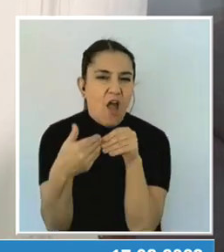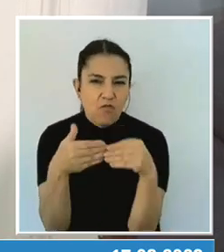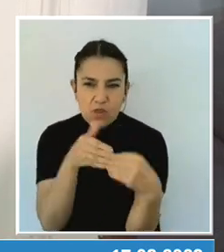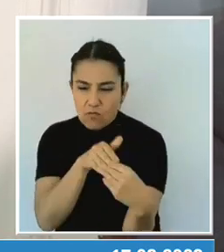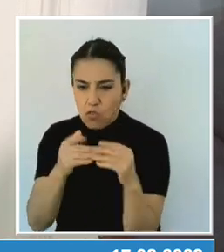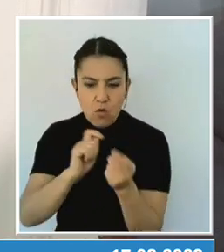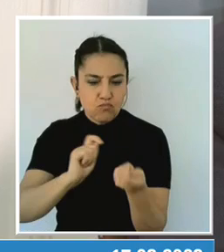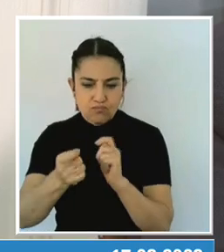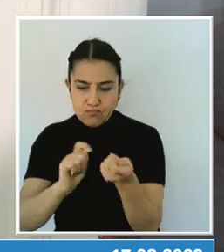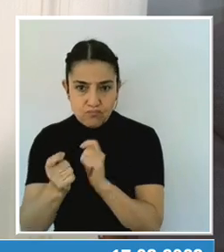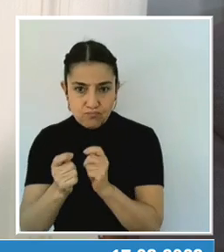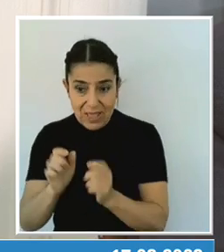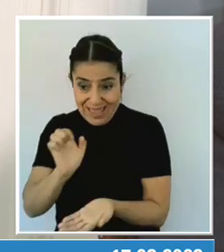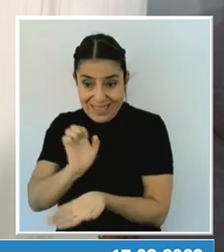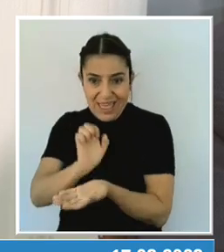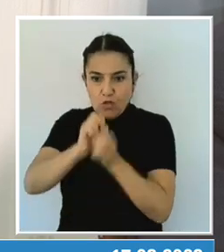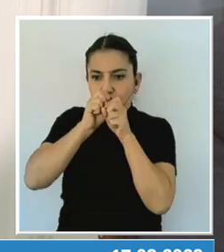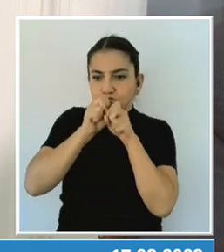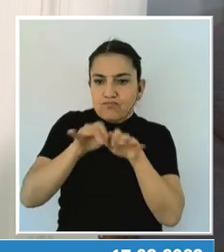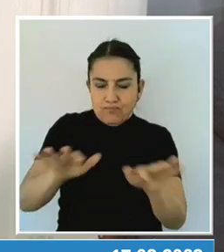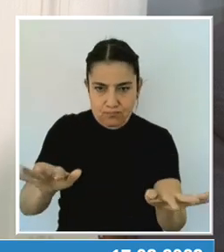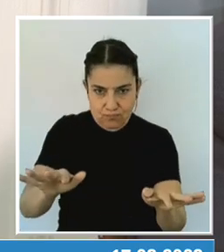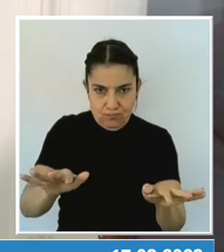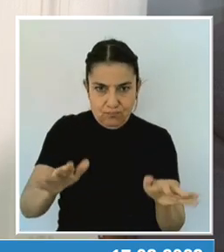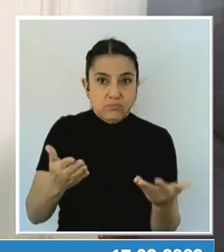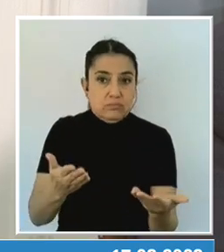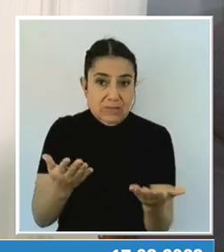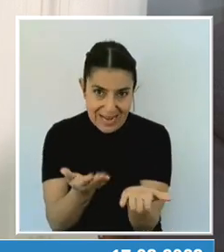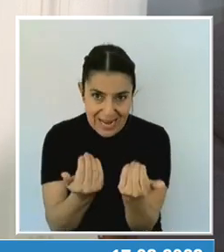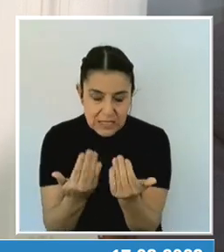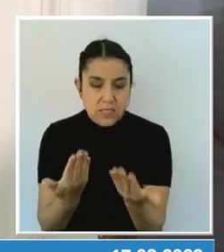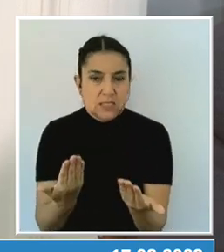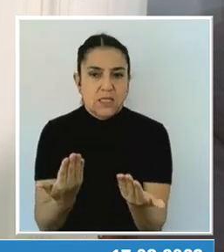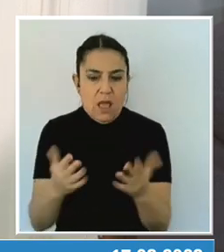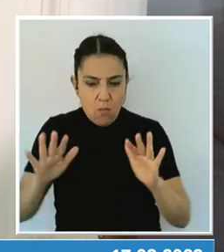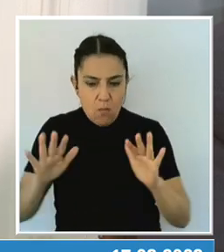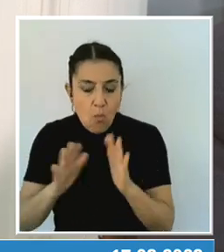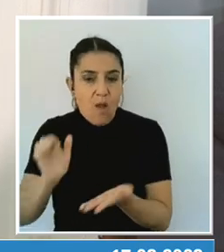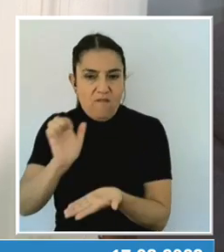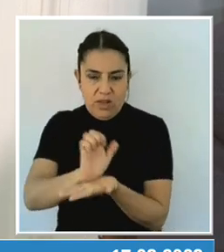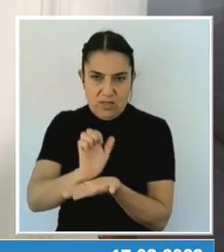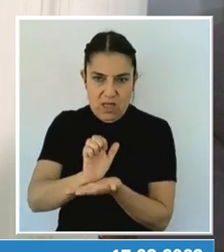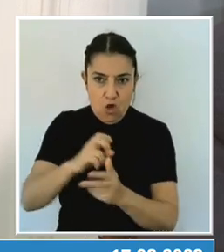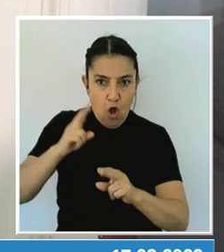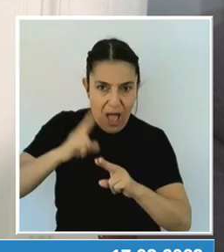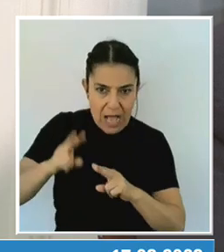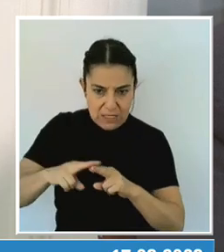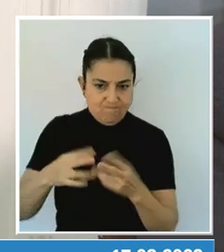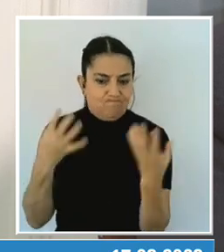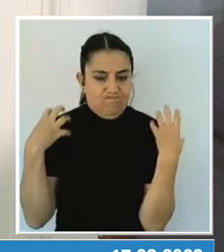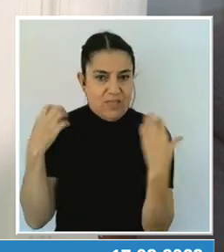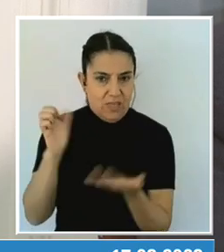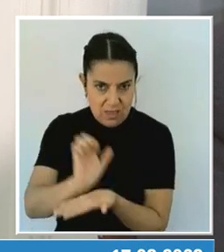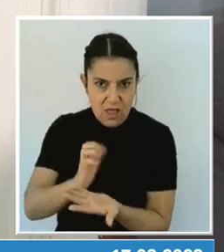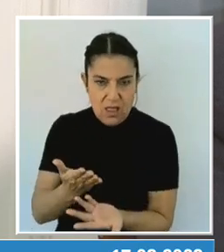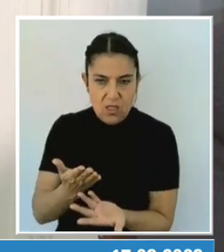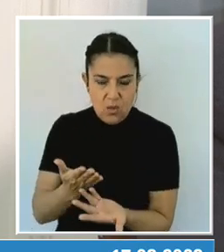Estado, interviene el Estado, promueve el Estado, actúa el Estado. Y si